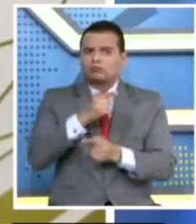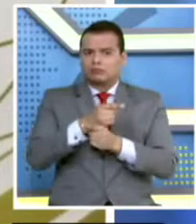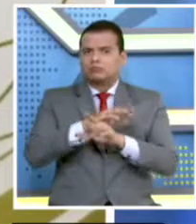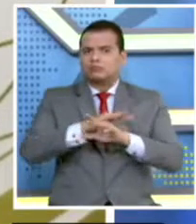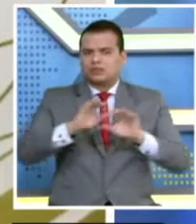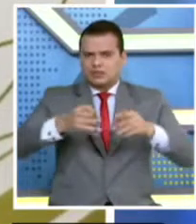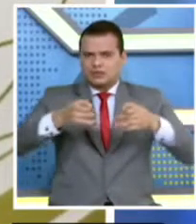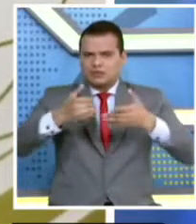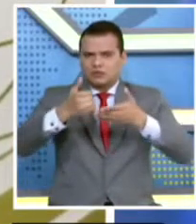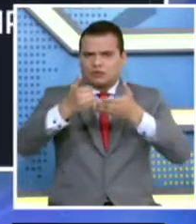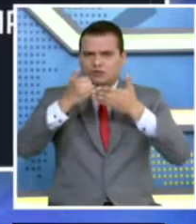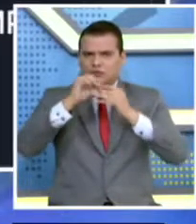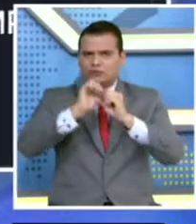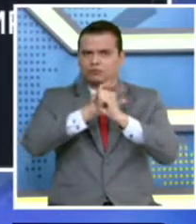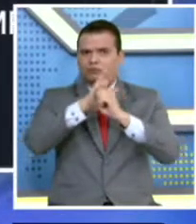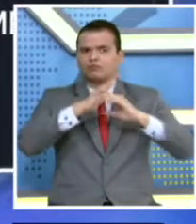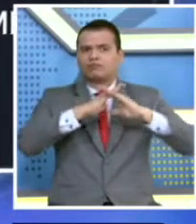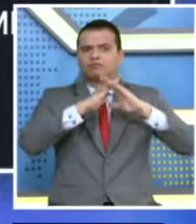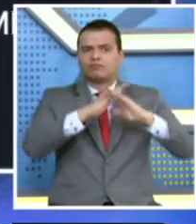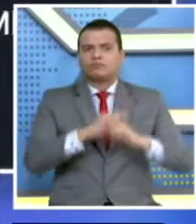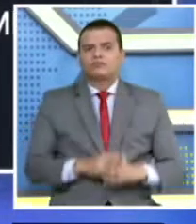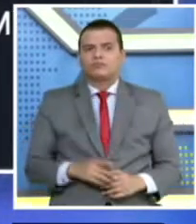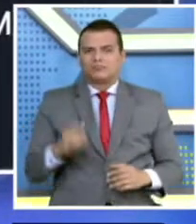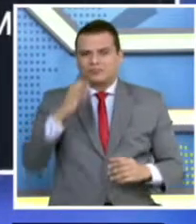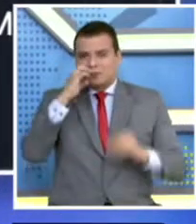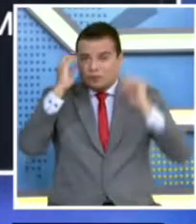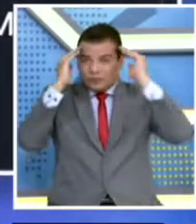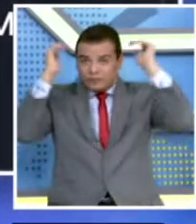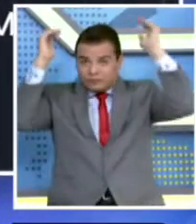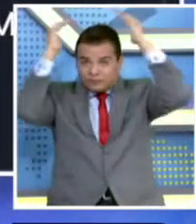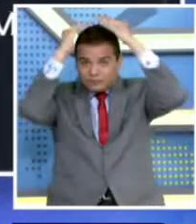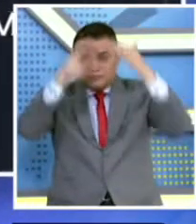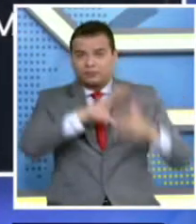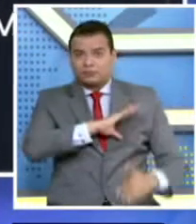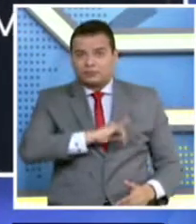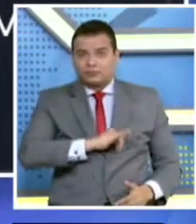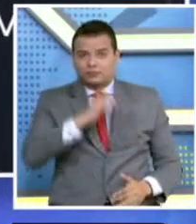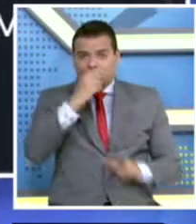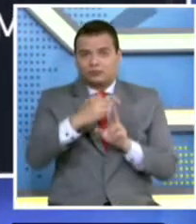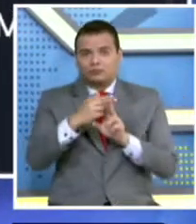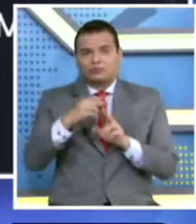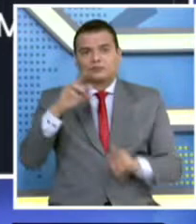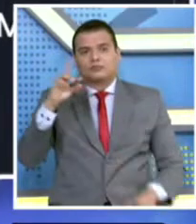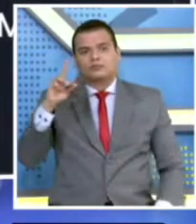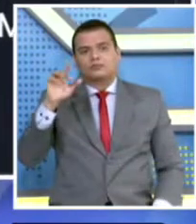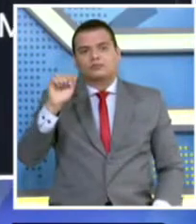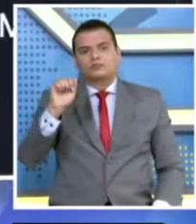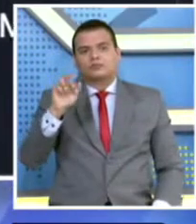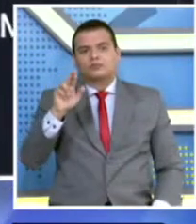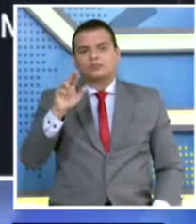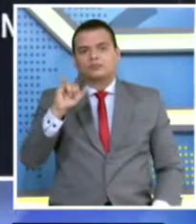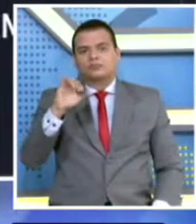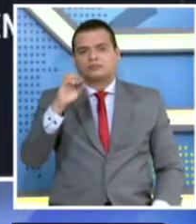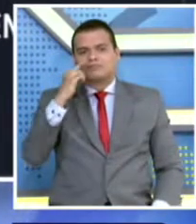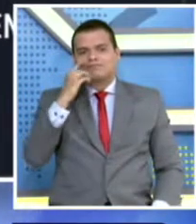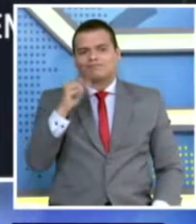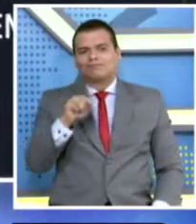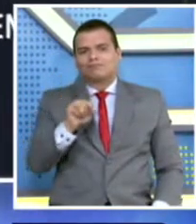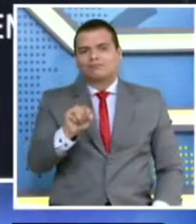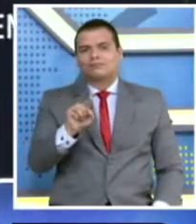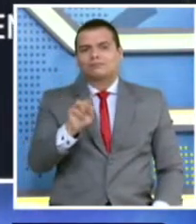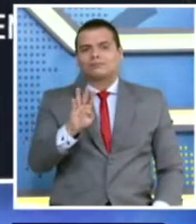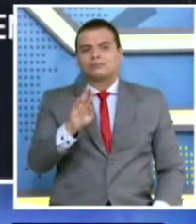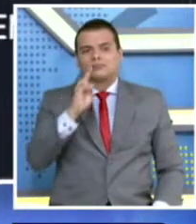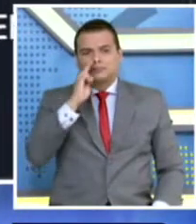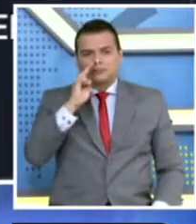la propagación del COVID-19. Incluso el arzobispo de Cali, Monseñor Darío de Jesús Monsalve, lamentó en su cuenta de Twitter que este domingo no se vaya a poder celebrar la fiesta